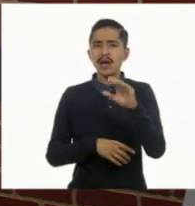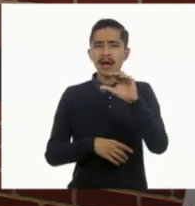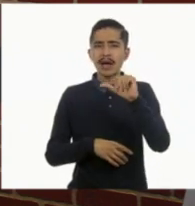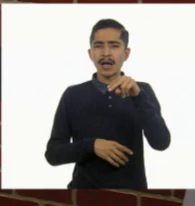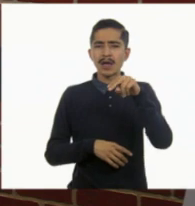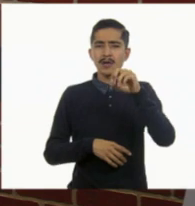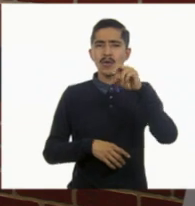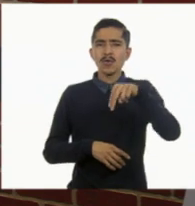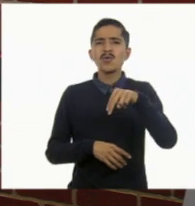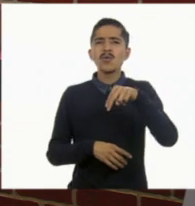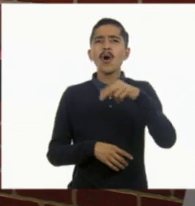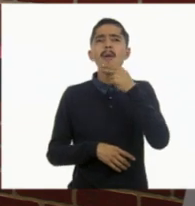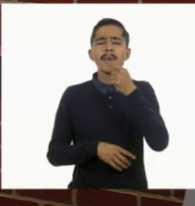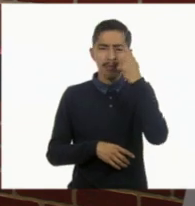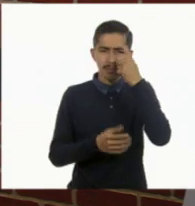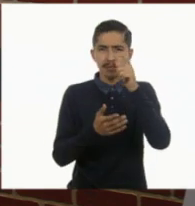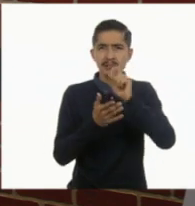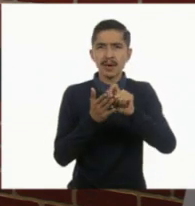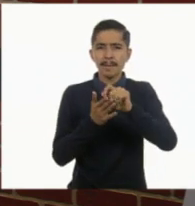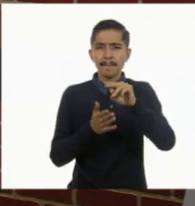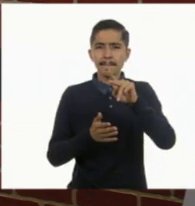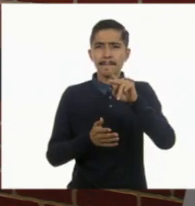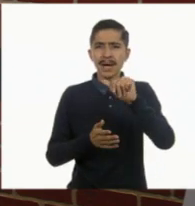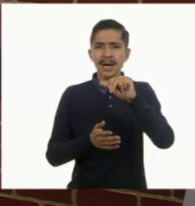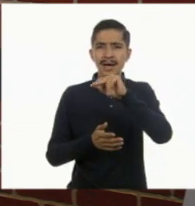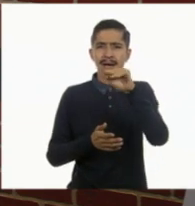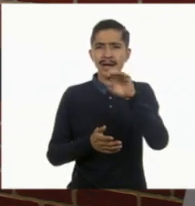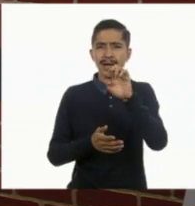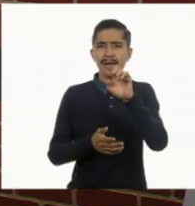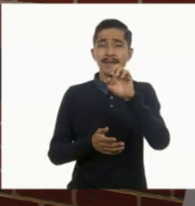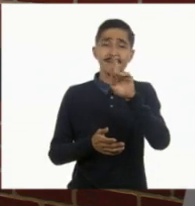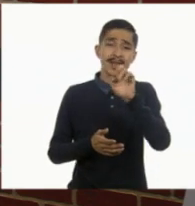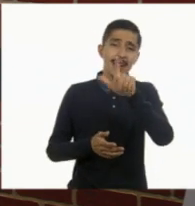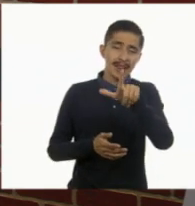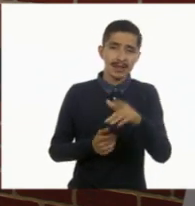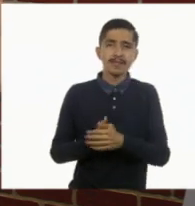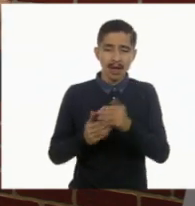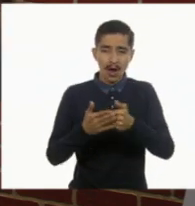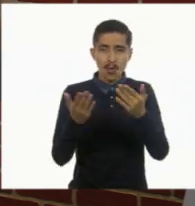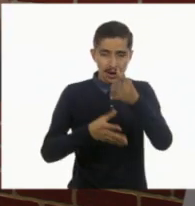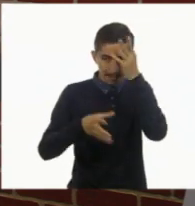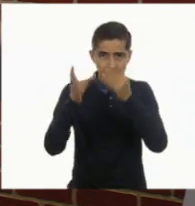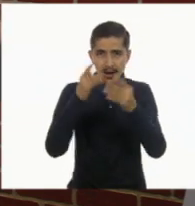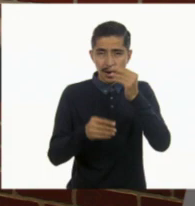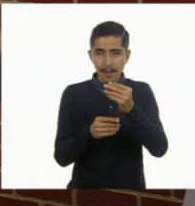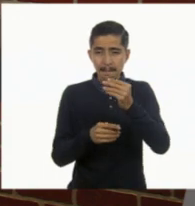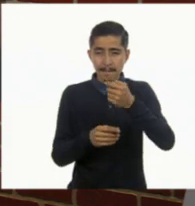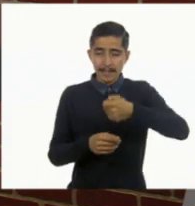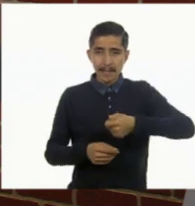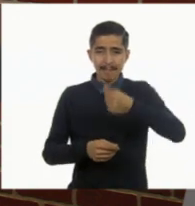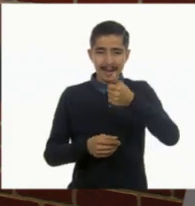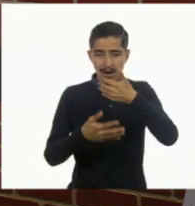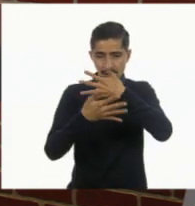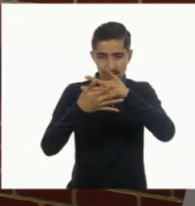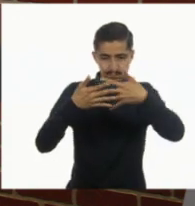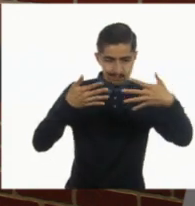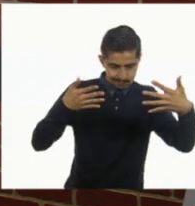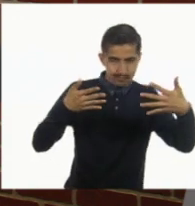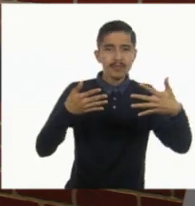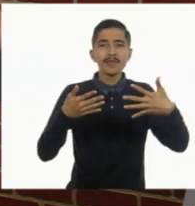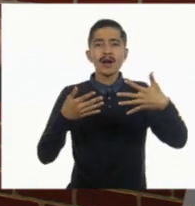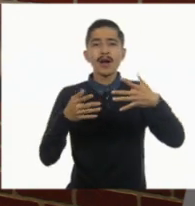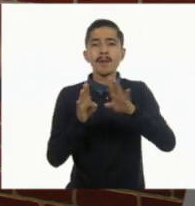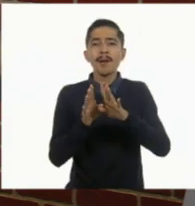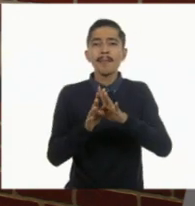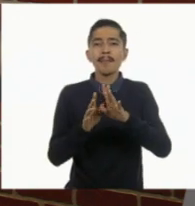Canon, de un compositor que se llama Pachelbel. Y hoy vamos a aprender las primeras notas, las primeras frases